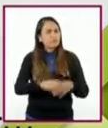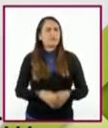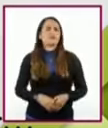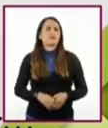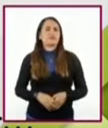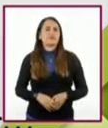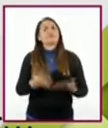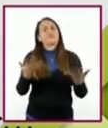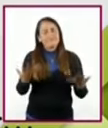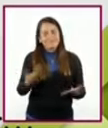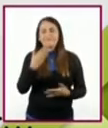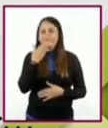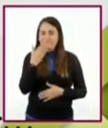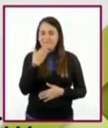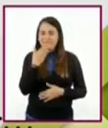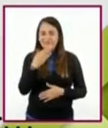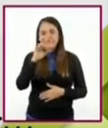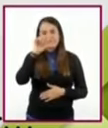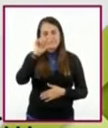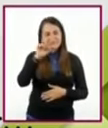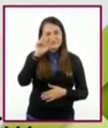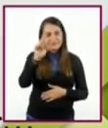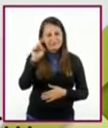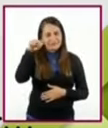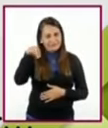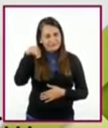Muy bien, el ADN.